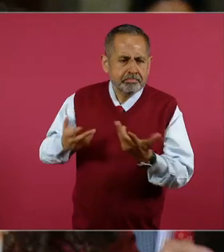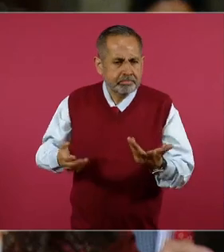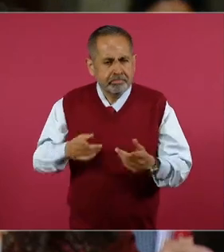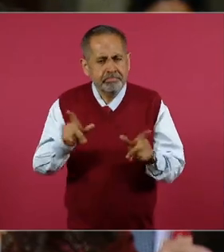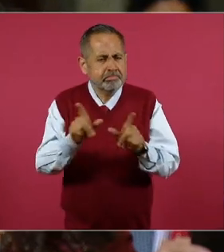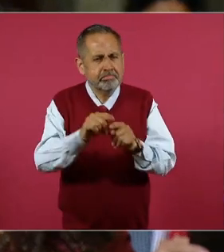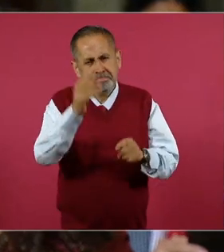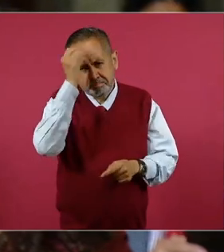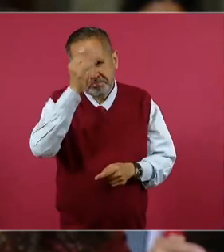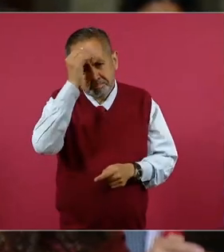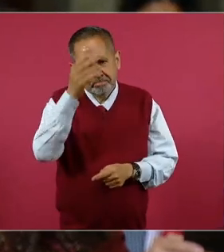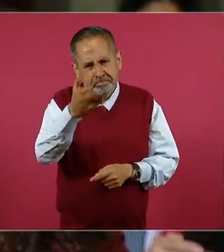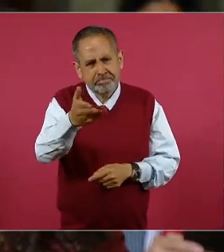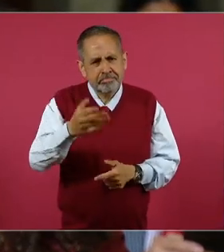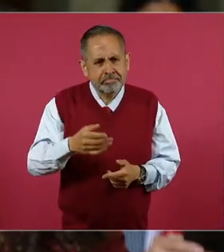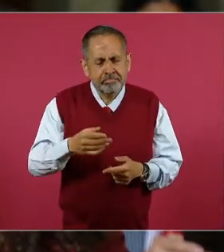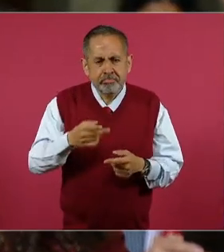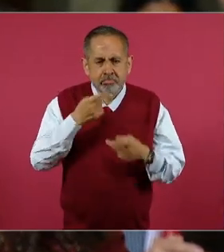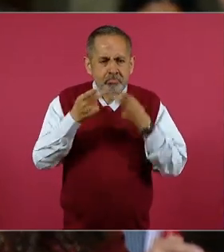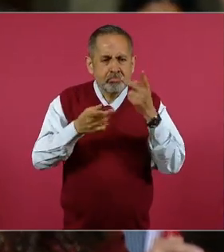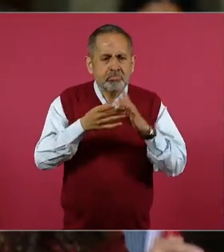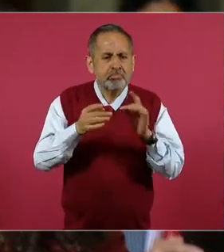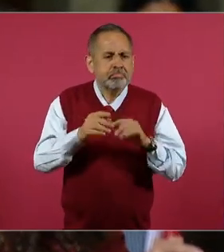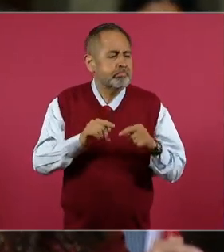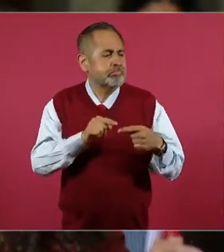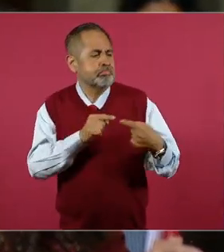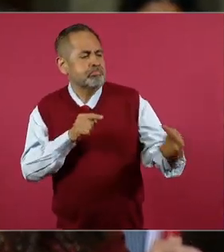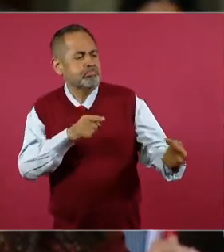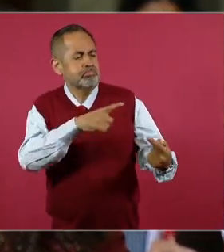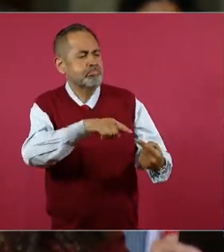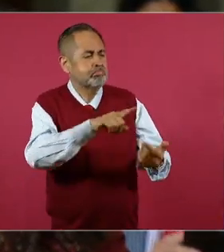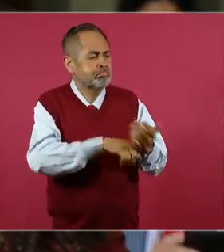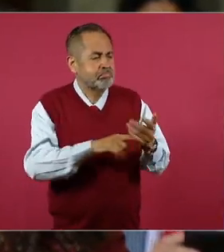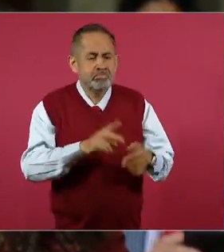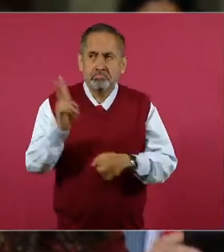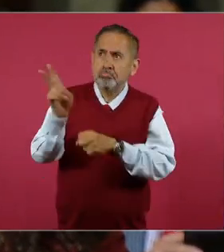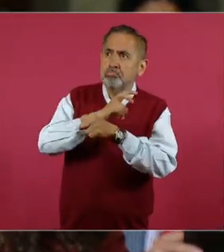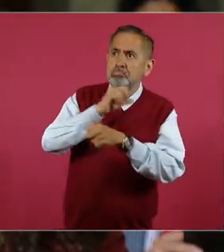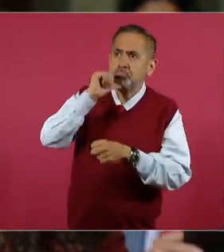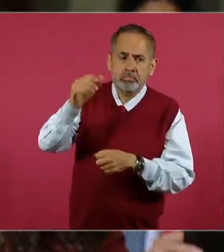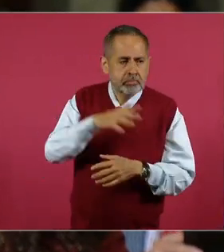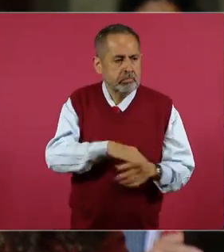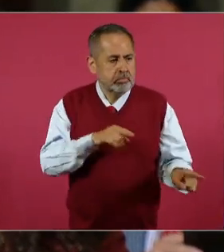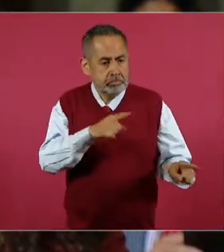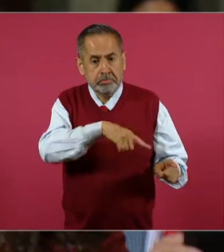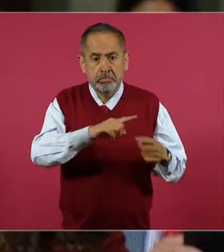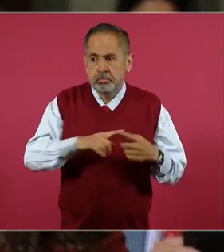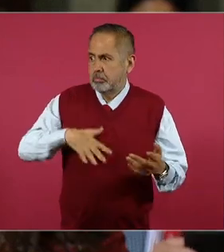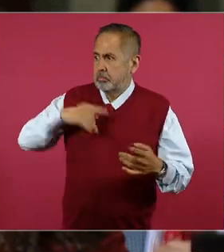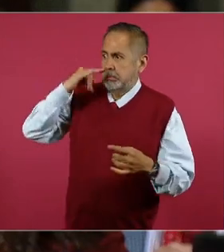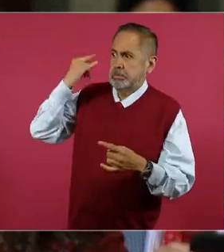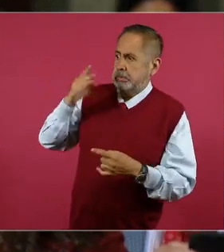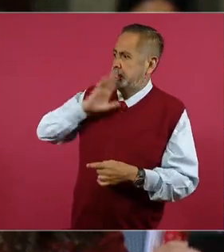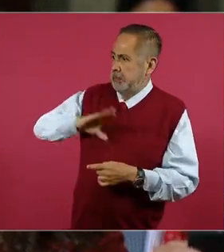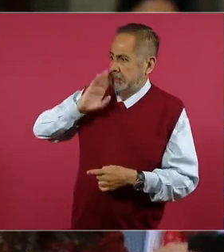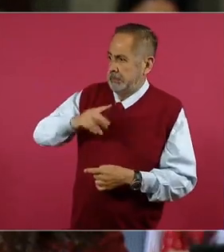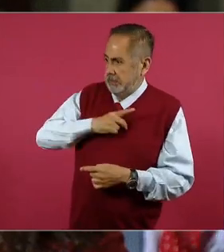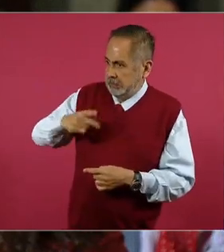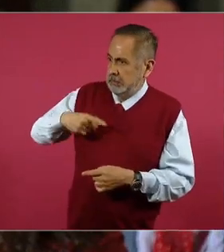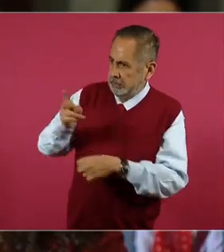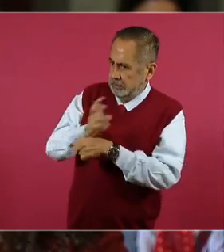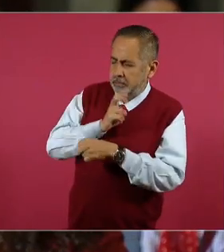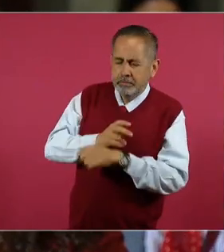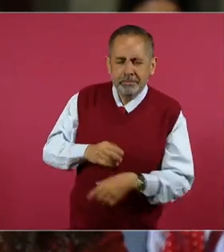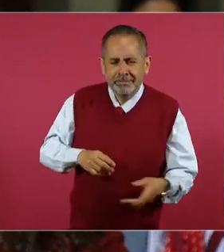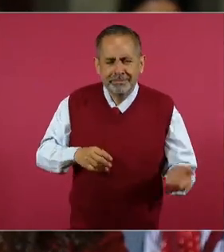sobre estos comentarios de la oposición, por esta no invitación que al parecer se sienten muy ofendidos y parece, ¿no?,